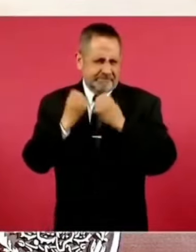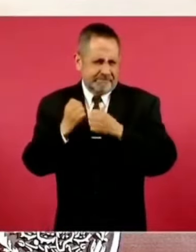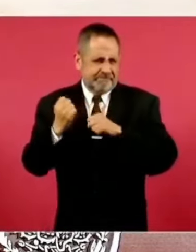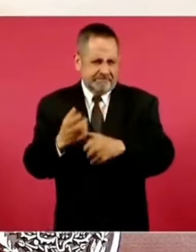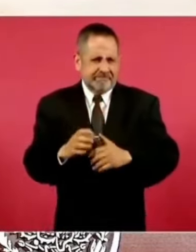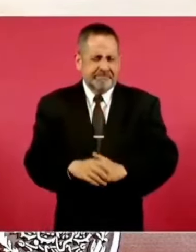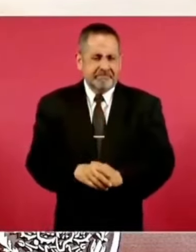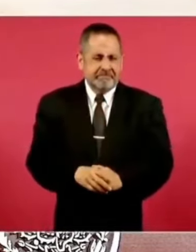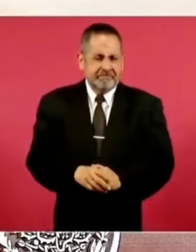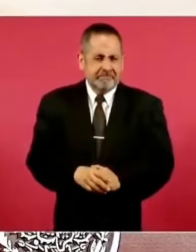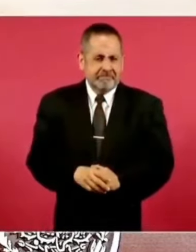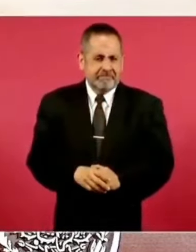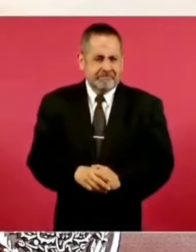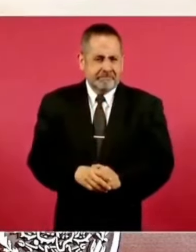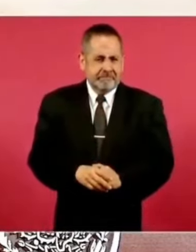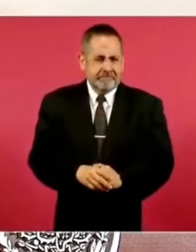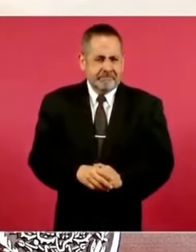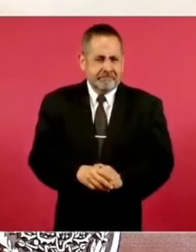Y